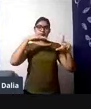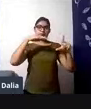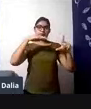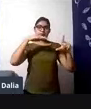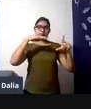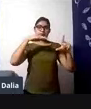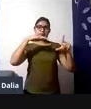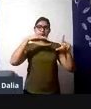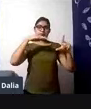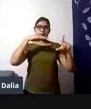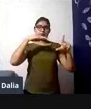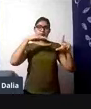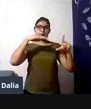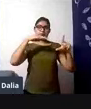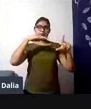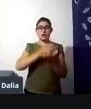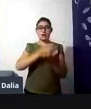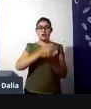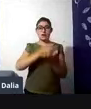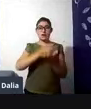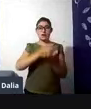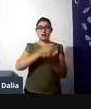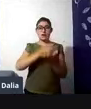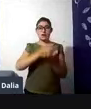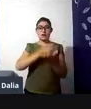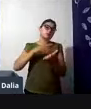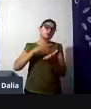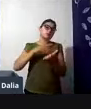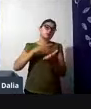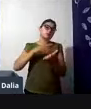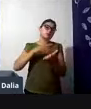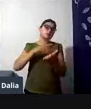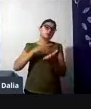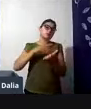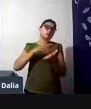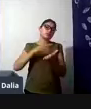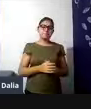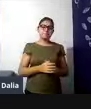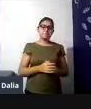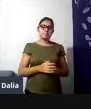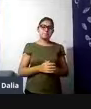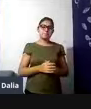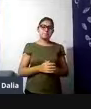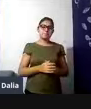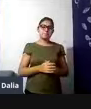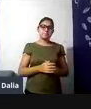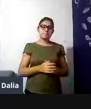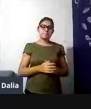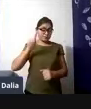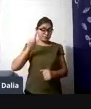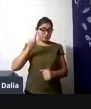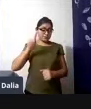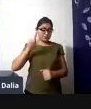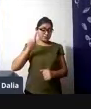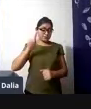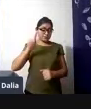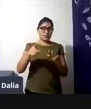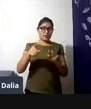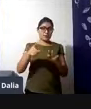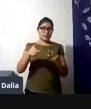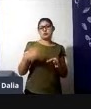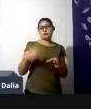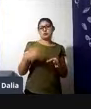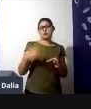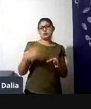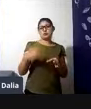decía esta niña es, y es que tomó mensajes personales y los subió a las redes. O sea, parece